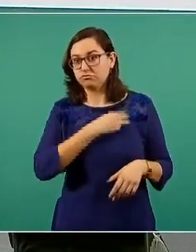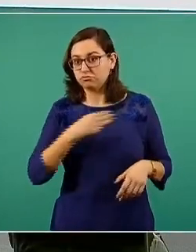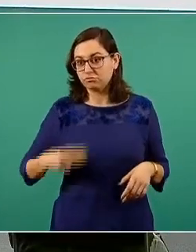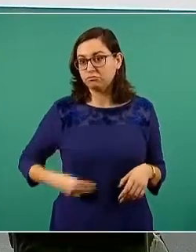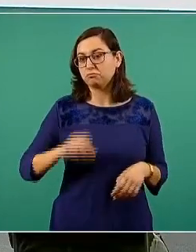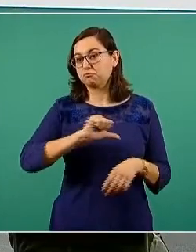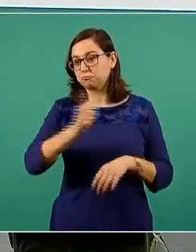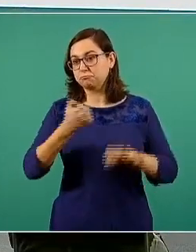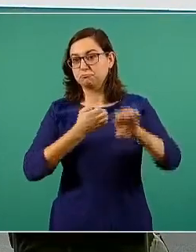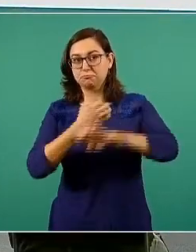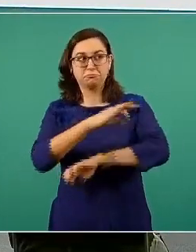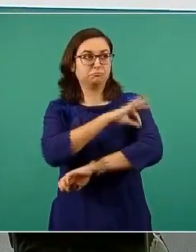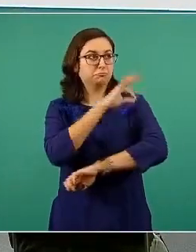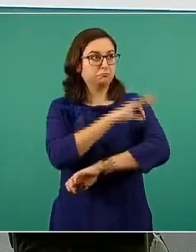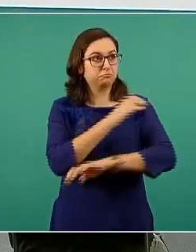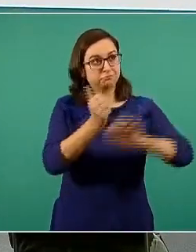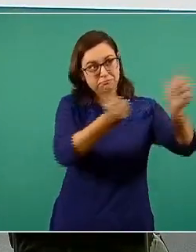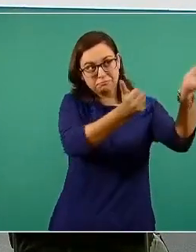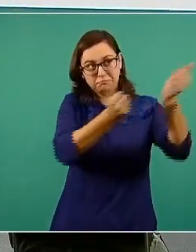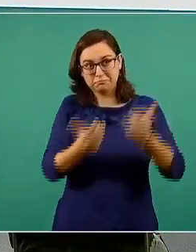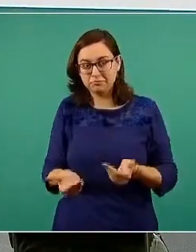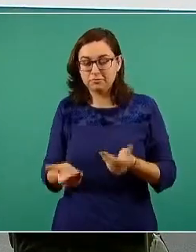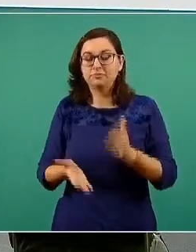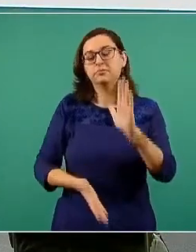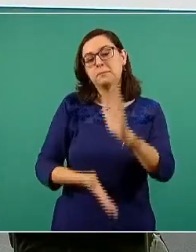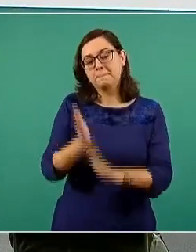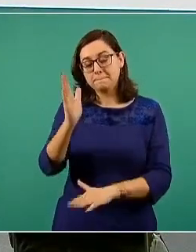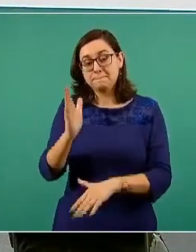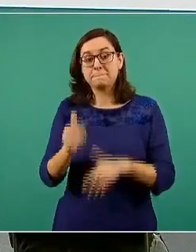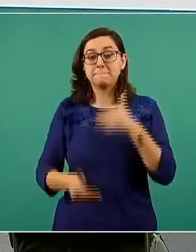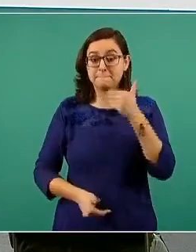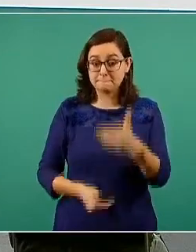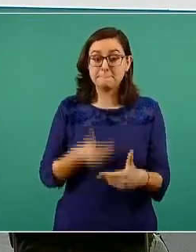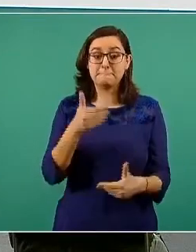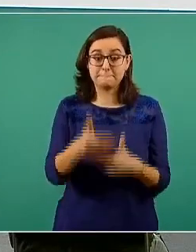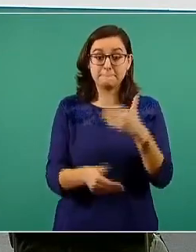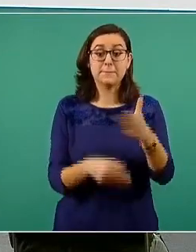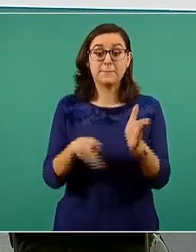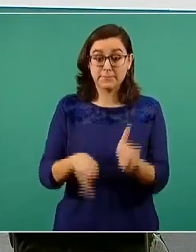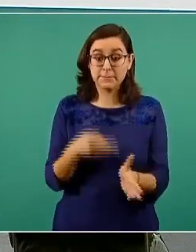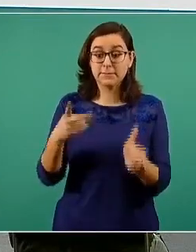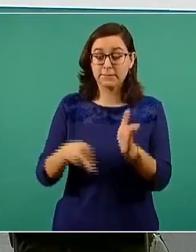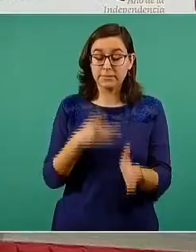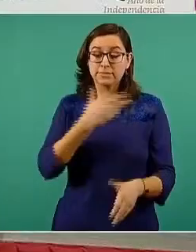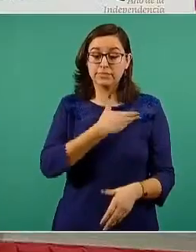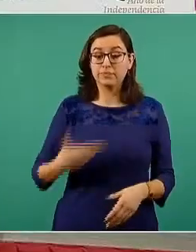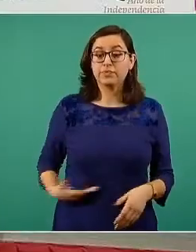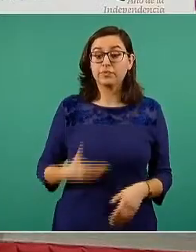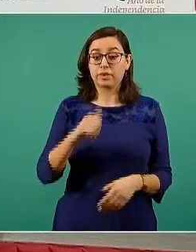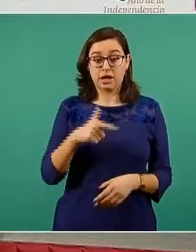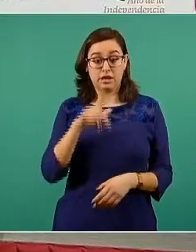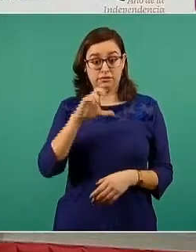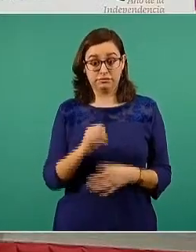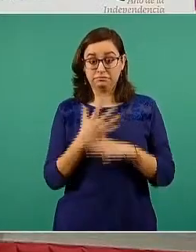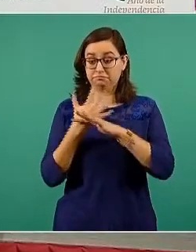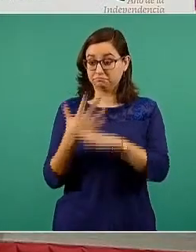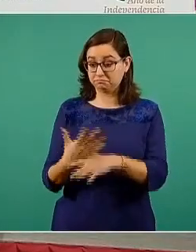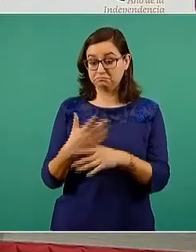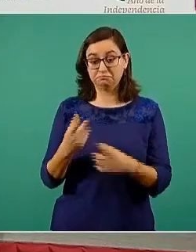federativas. Como ha dicho varias veces el presidente López Obrador, vamos en muy buen camino de acuerdo a la meta planeada, y